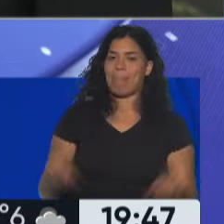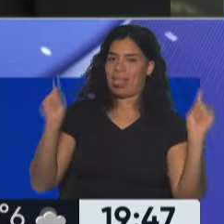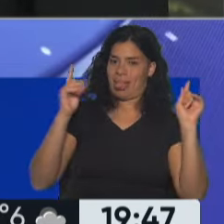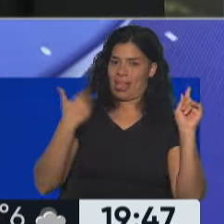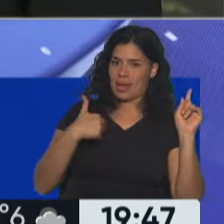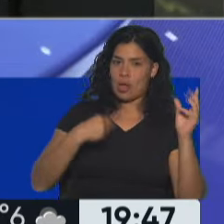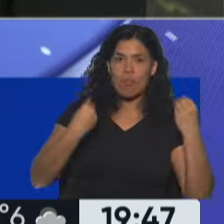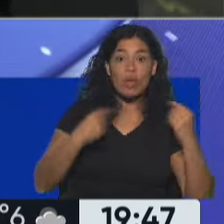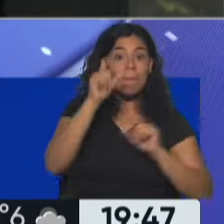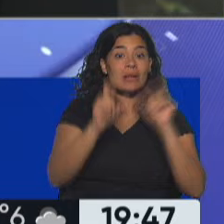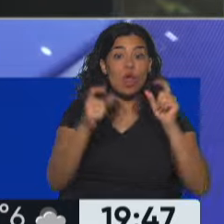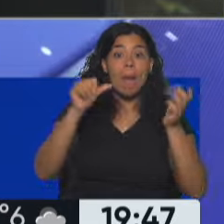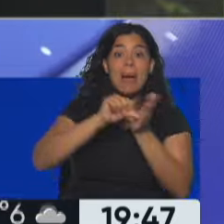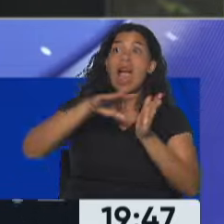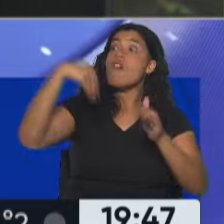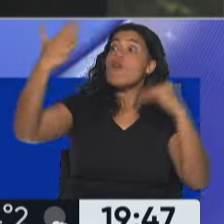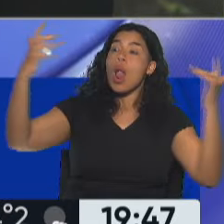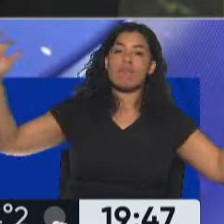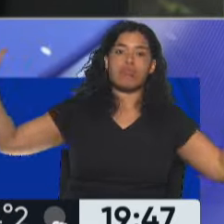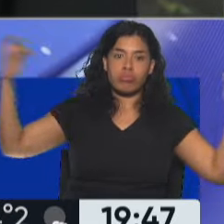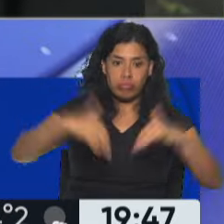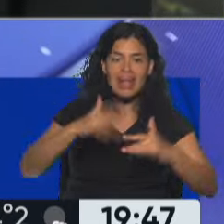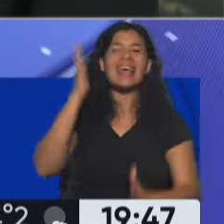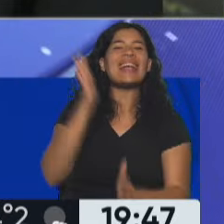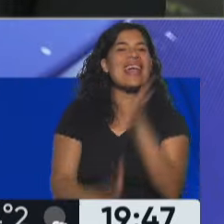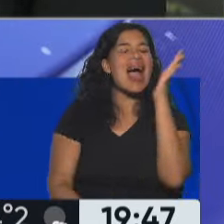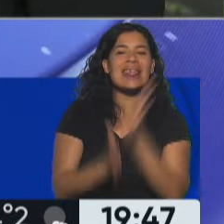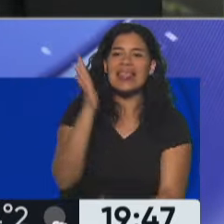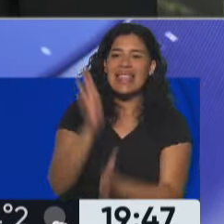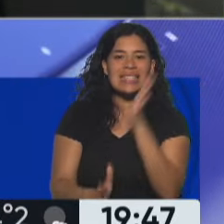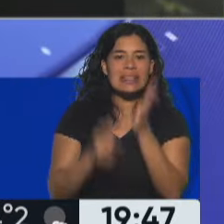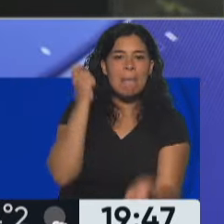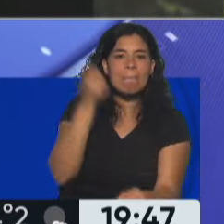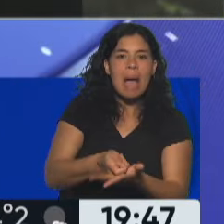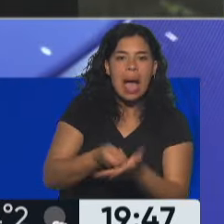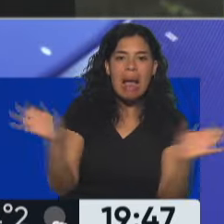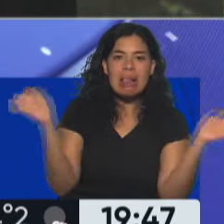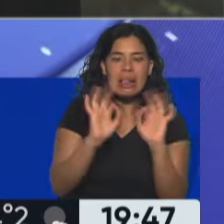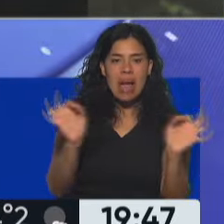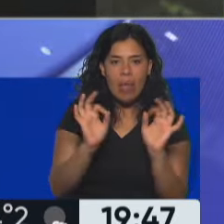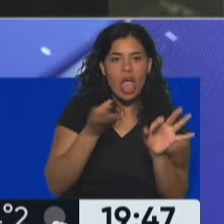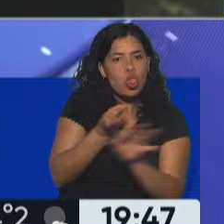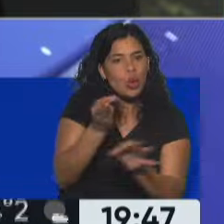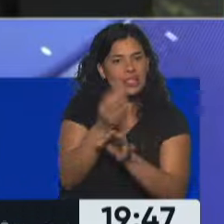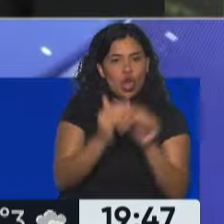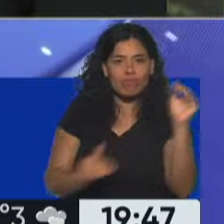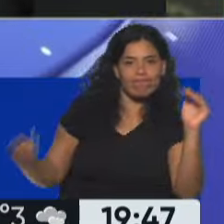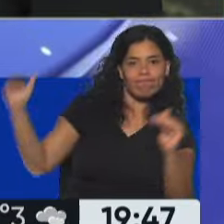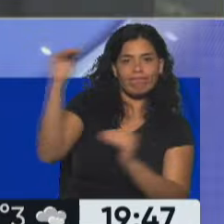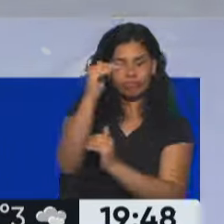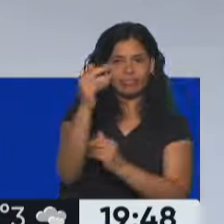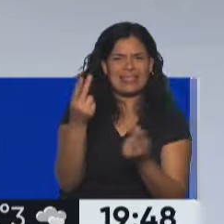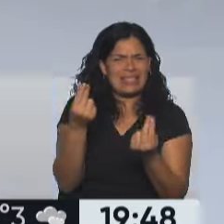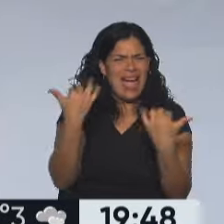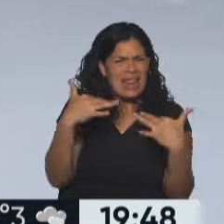pueden venir a estudiar sin pagar nada por la educación superior, que en otros países del mundo es